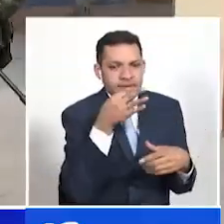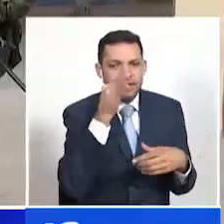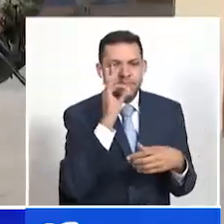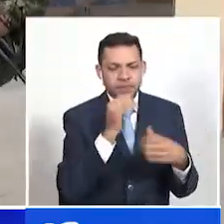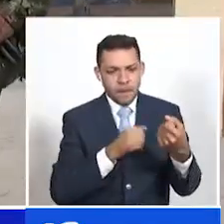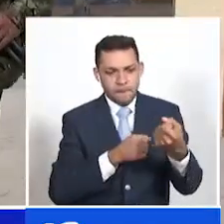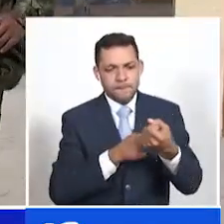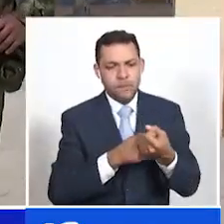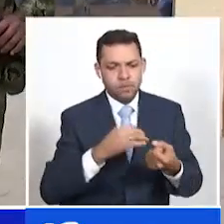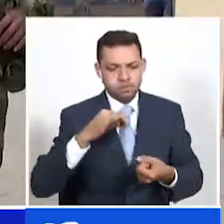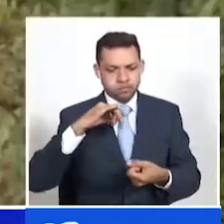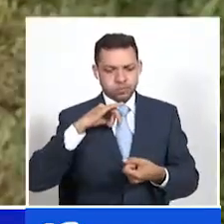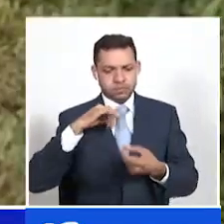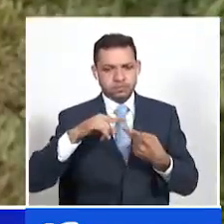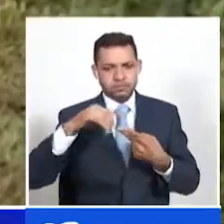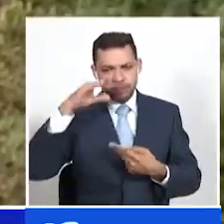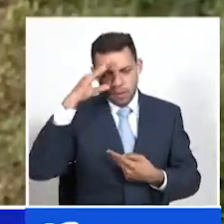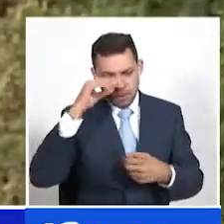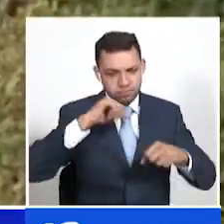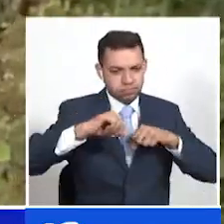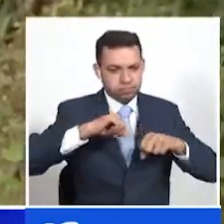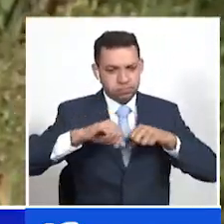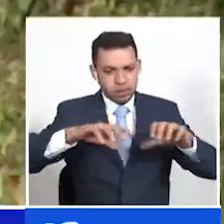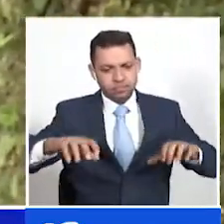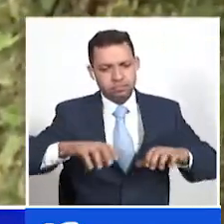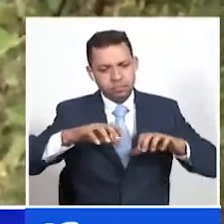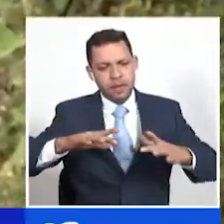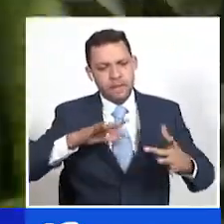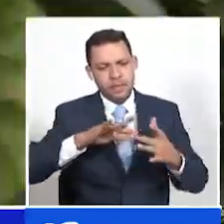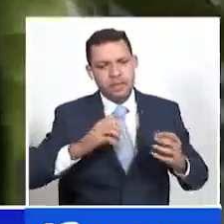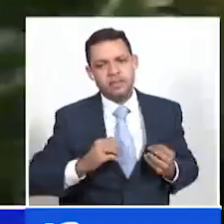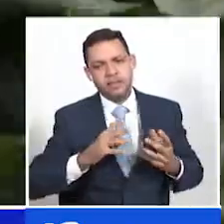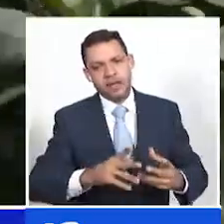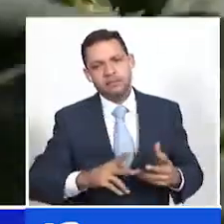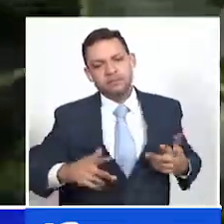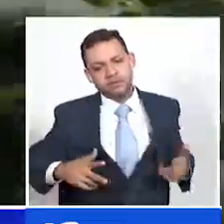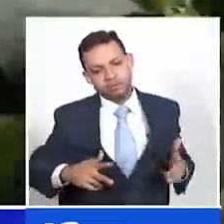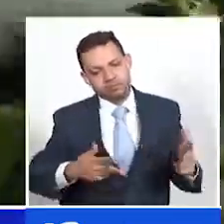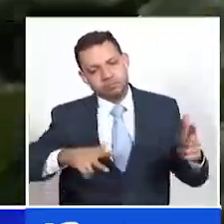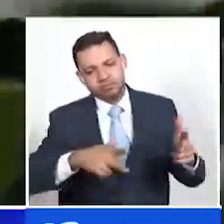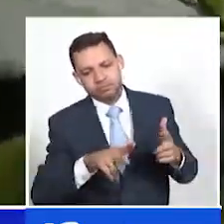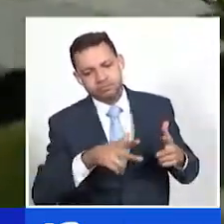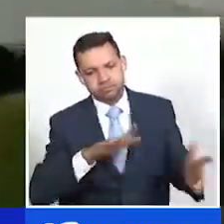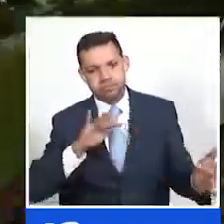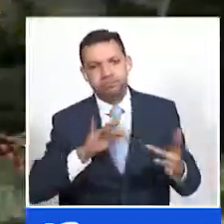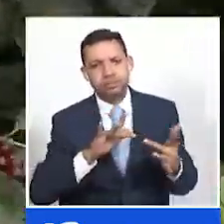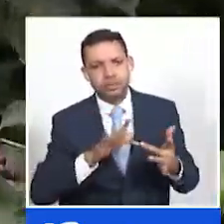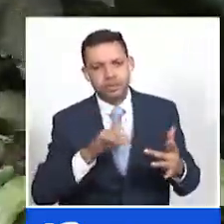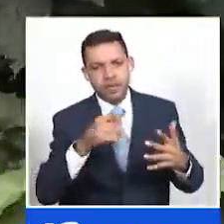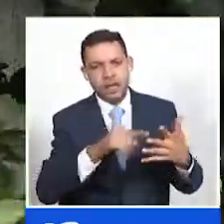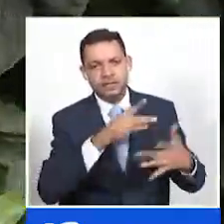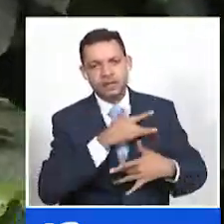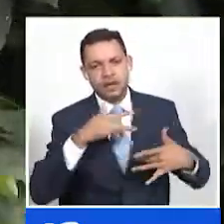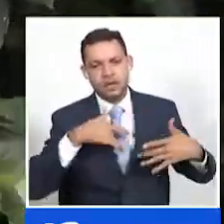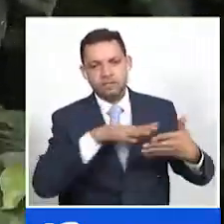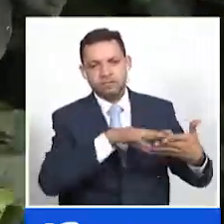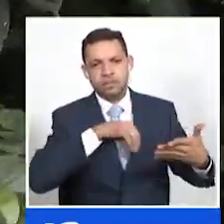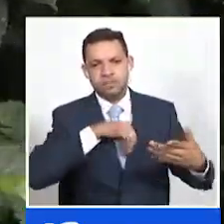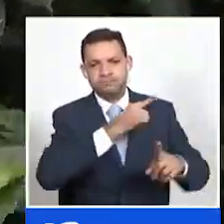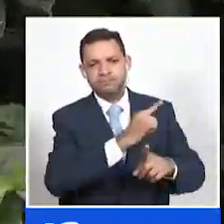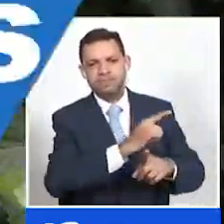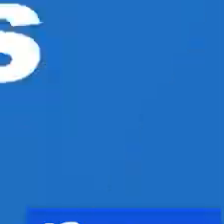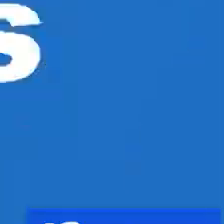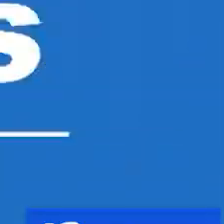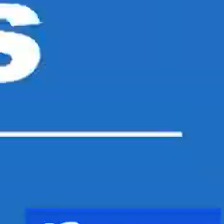ejército acompañando las zonas productoras y brindando garantías para la movilización del personal y el cumplimiento de los protocolos de